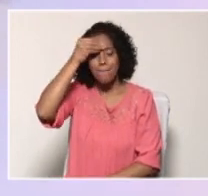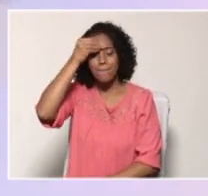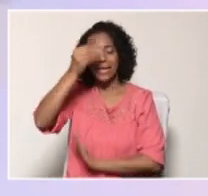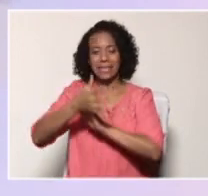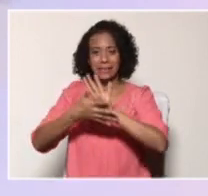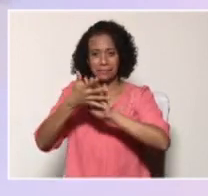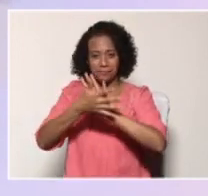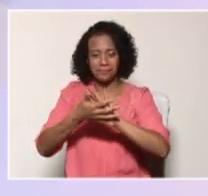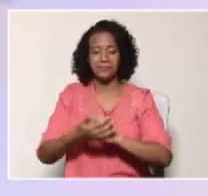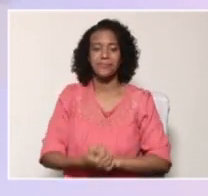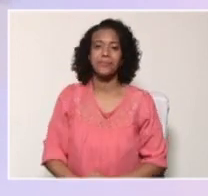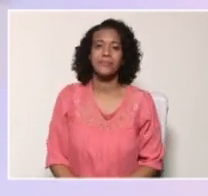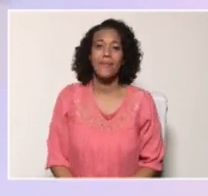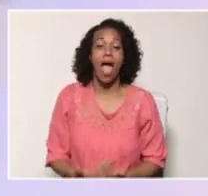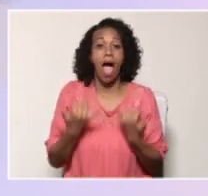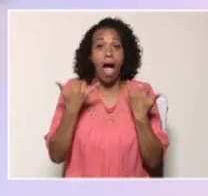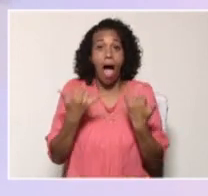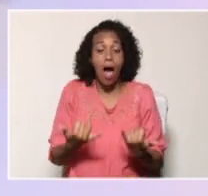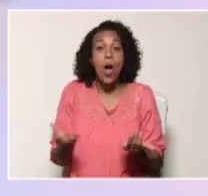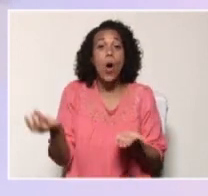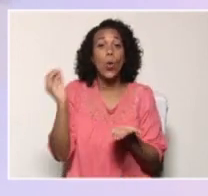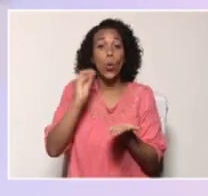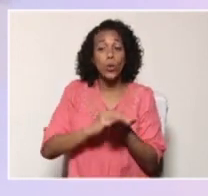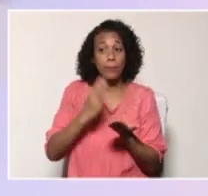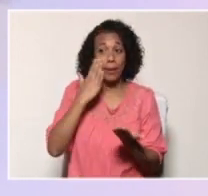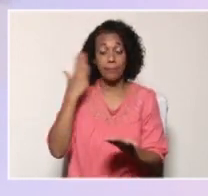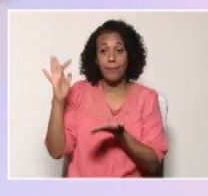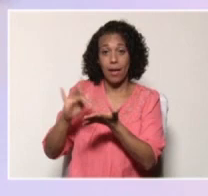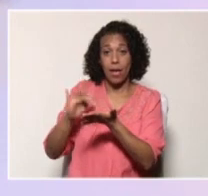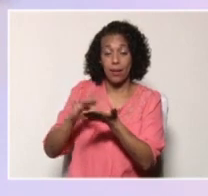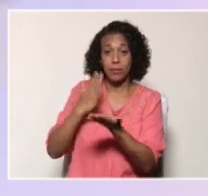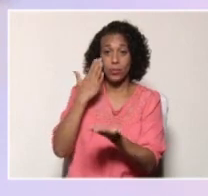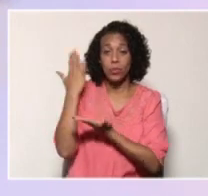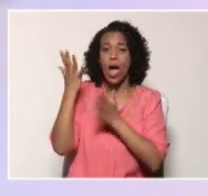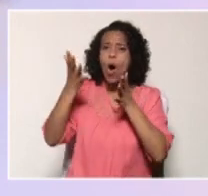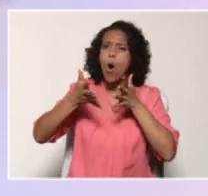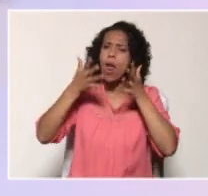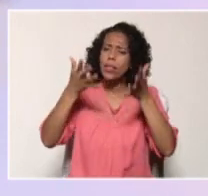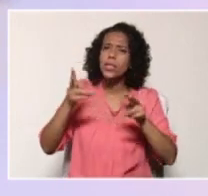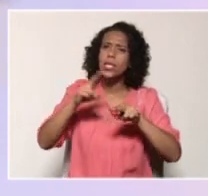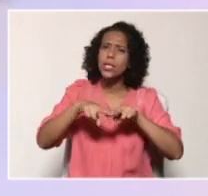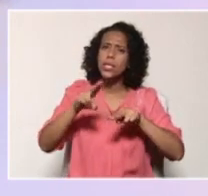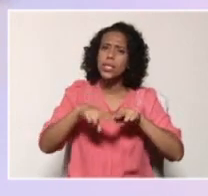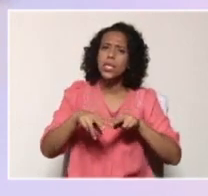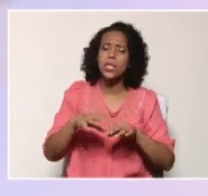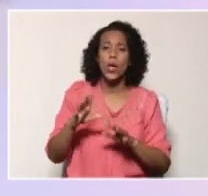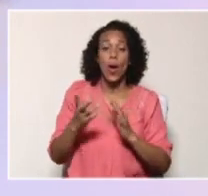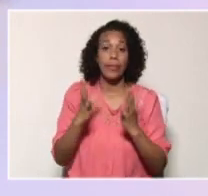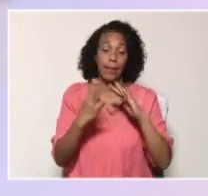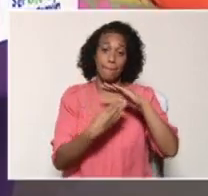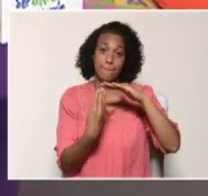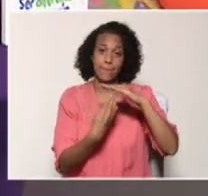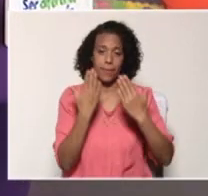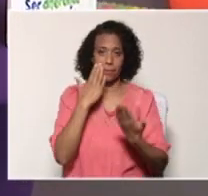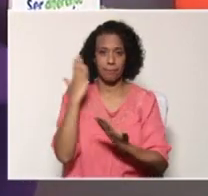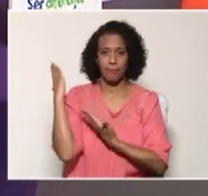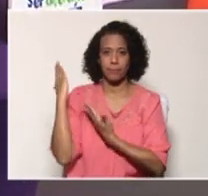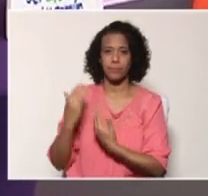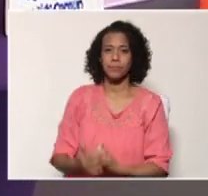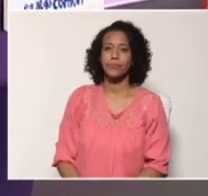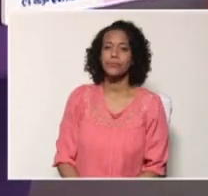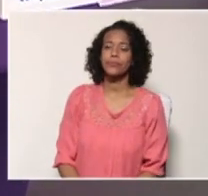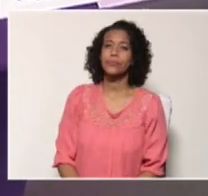lengua de señas venezolana. Vámonos entonces nuevamente a la pantalla para leer las orientaciones para nuestros niños y niñas de primaria.